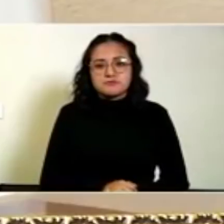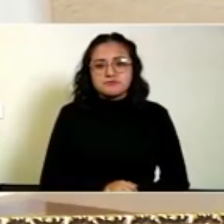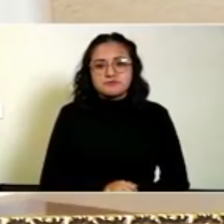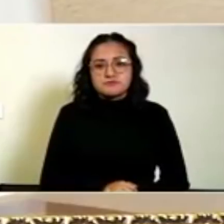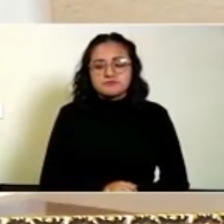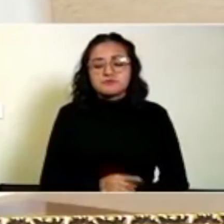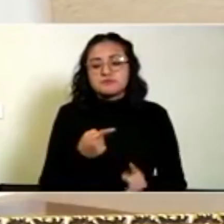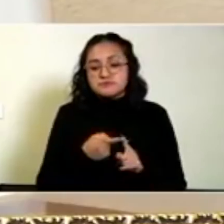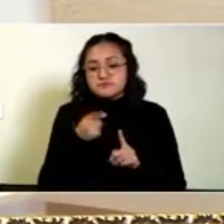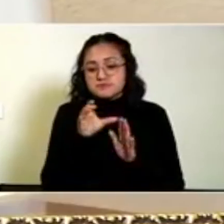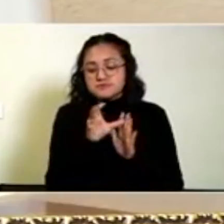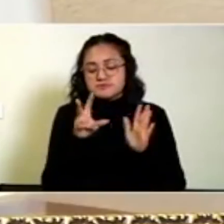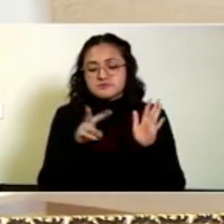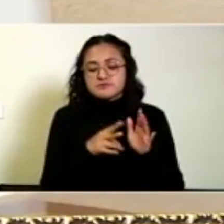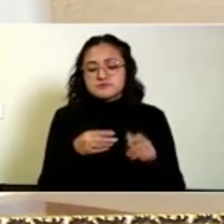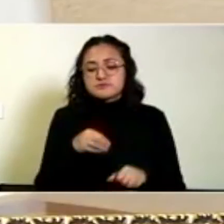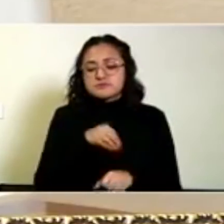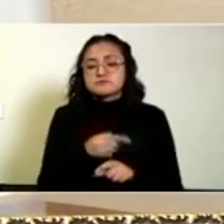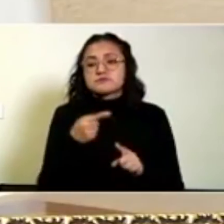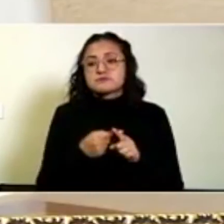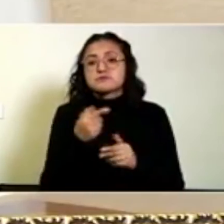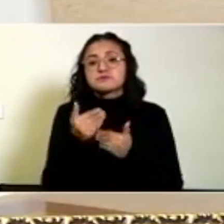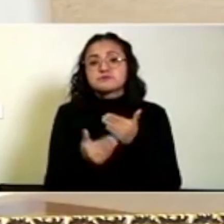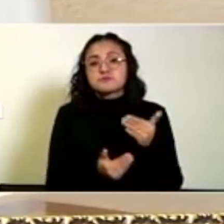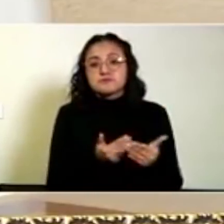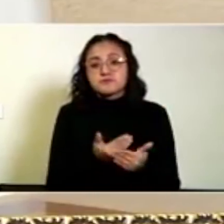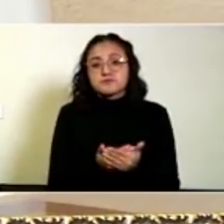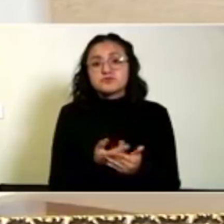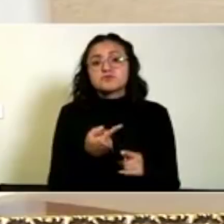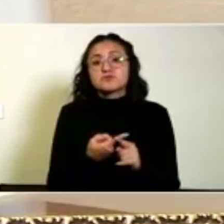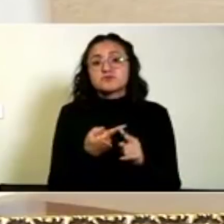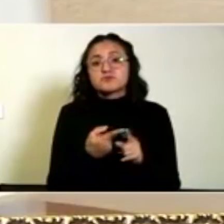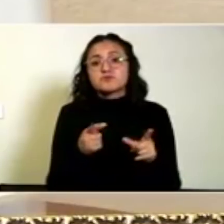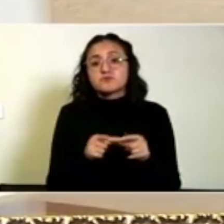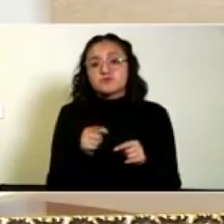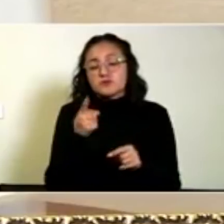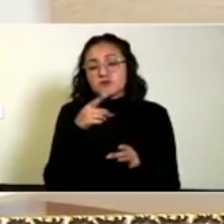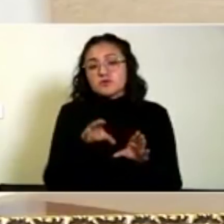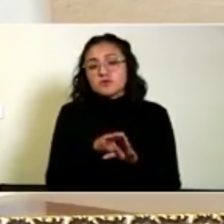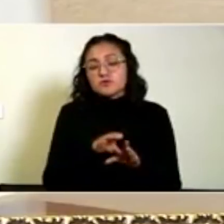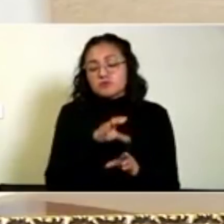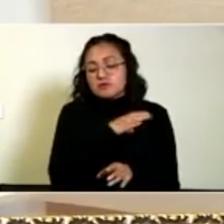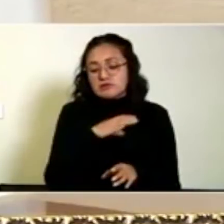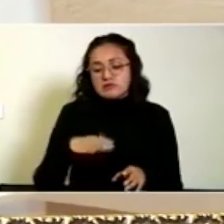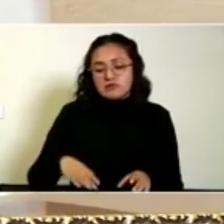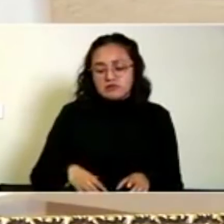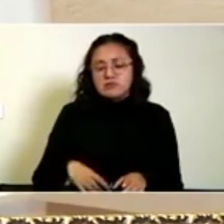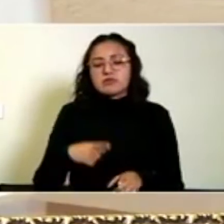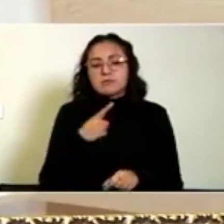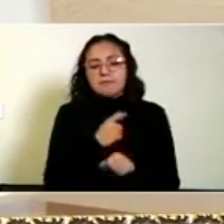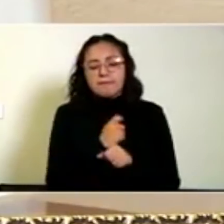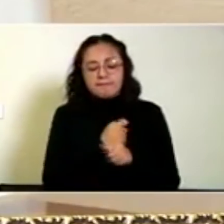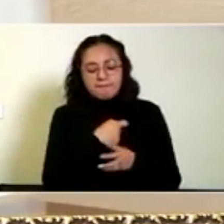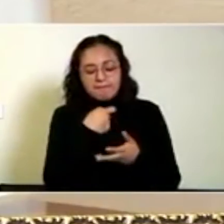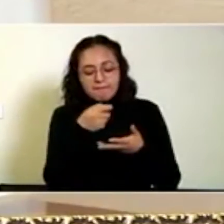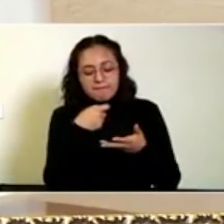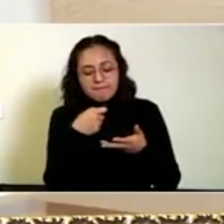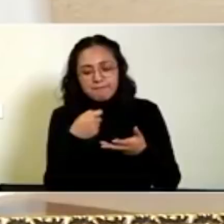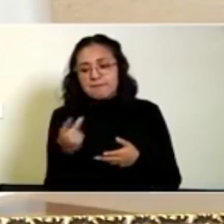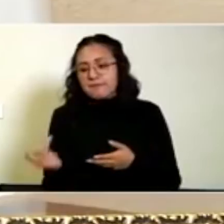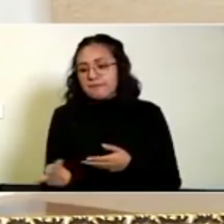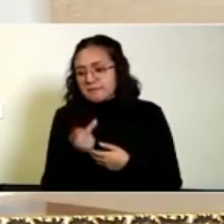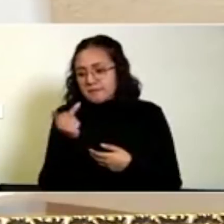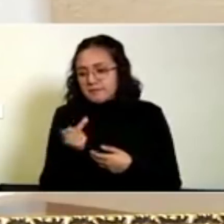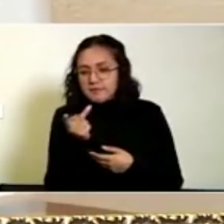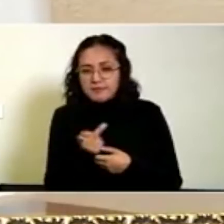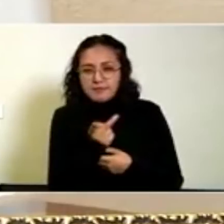en la convocatoria se establezca que el procedimiento de definición de las candidaturas es a través de encuesta y que se haga la